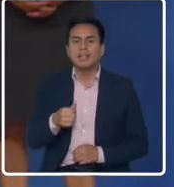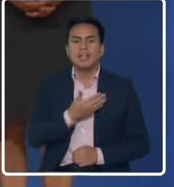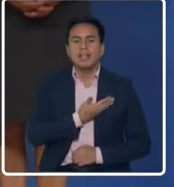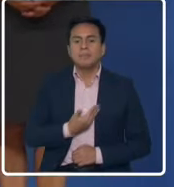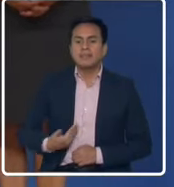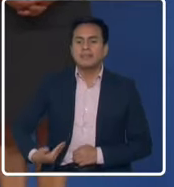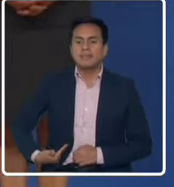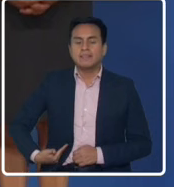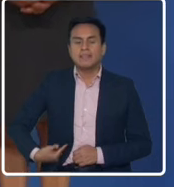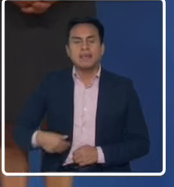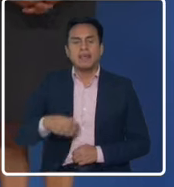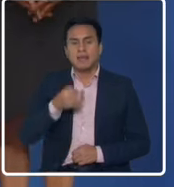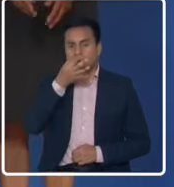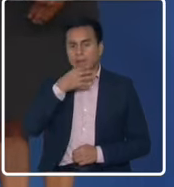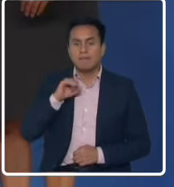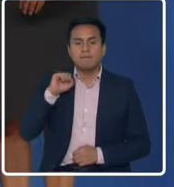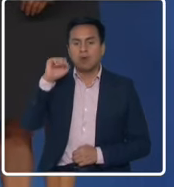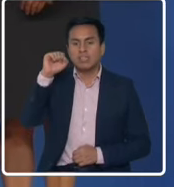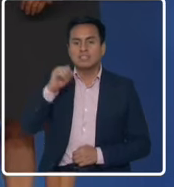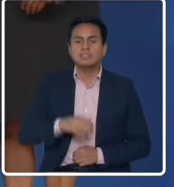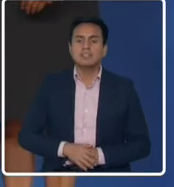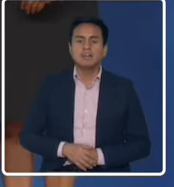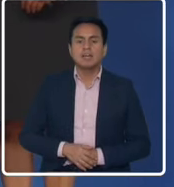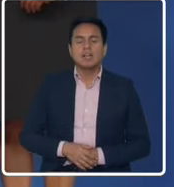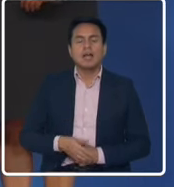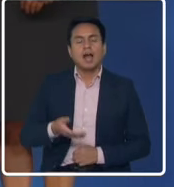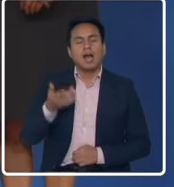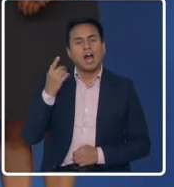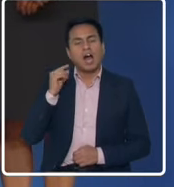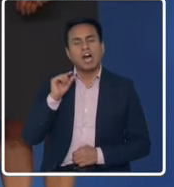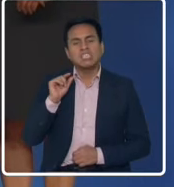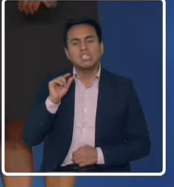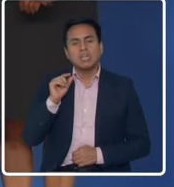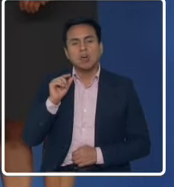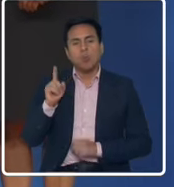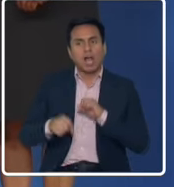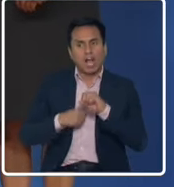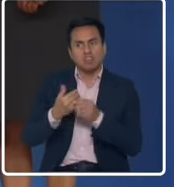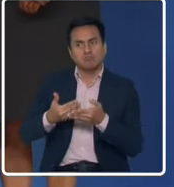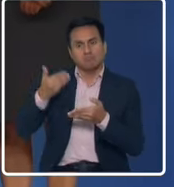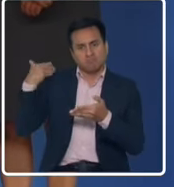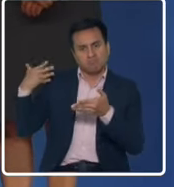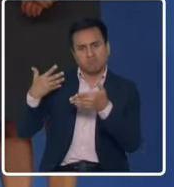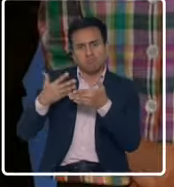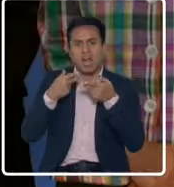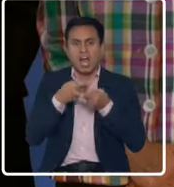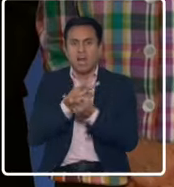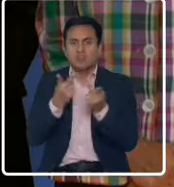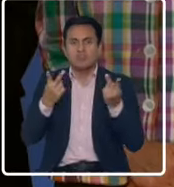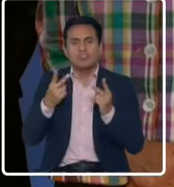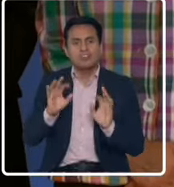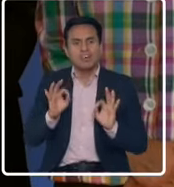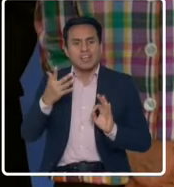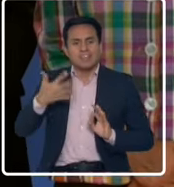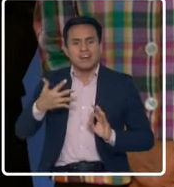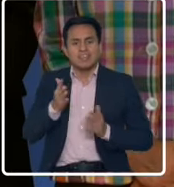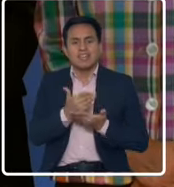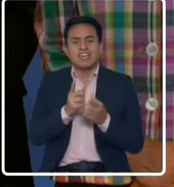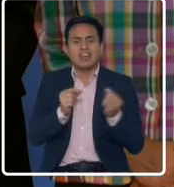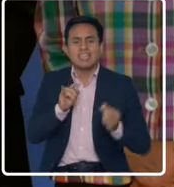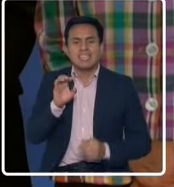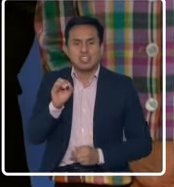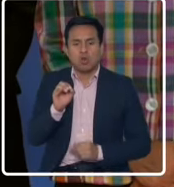presidente Gabriel borich hace prácticamente un año hizo un anuncio muy relevante de la estrategia Nacional